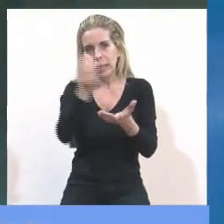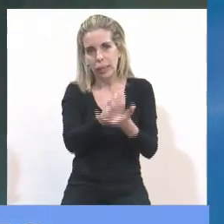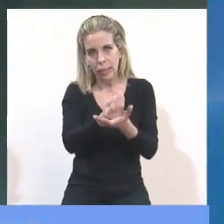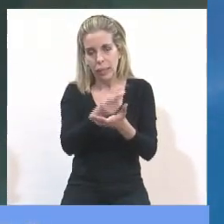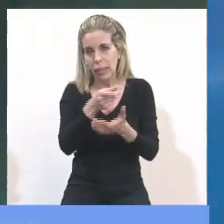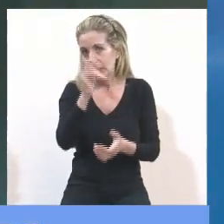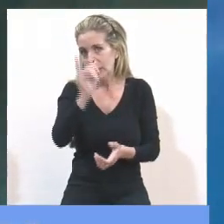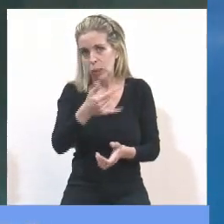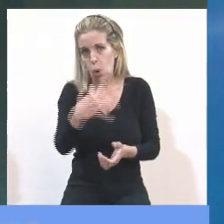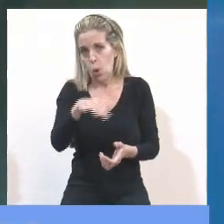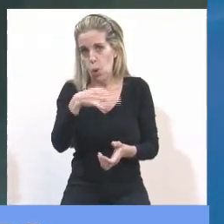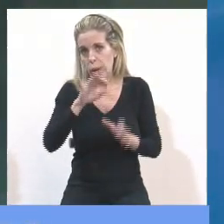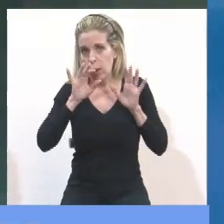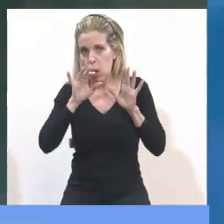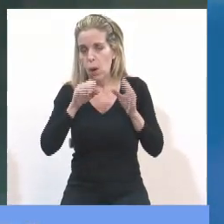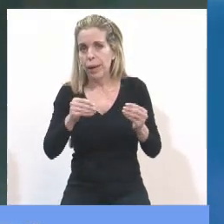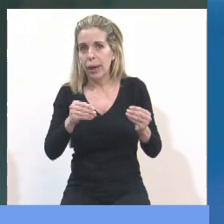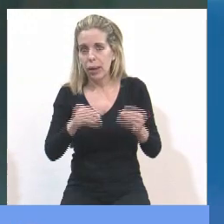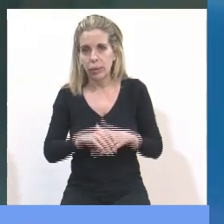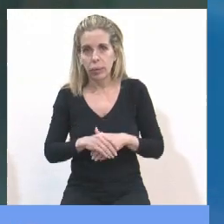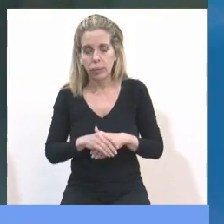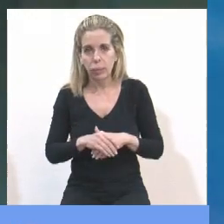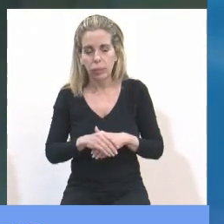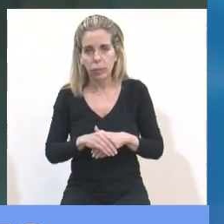y constituye en rigor